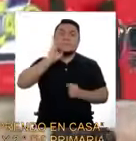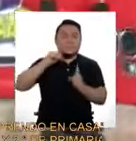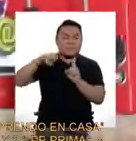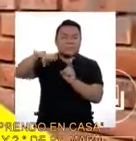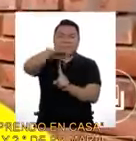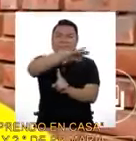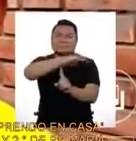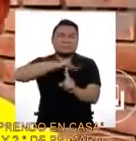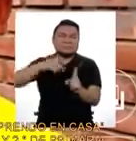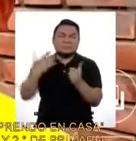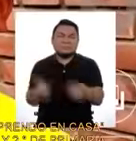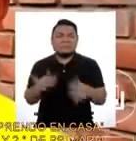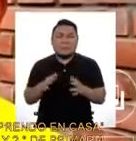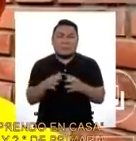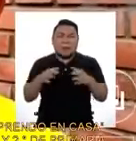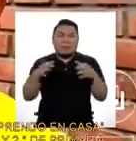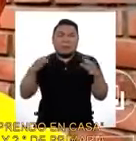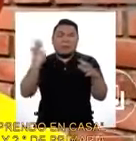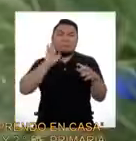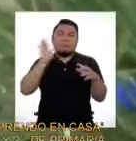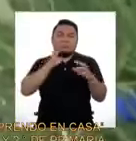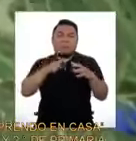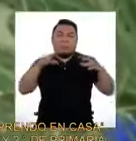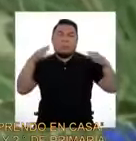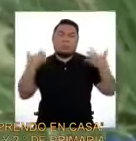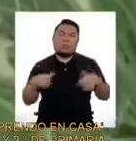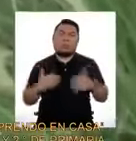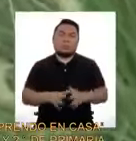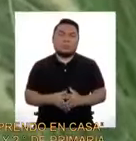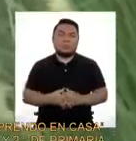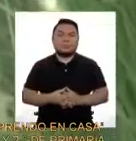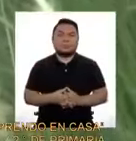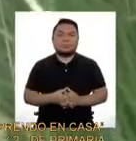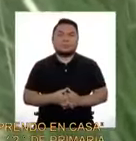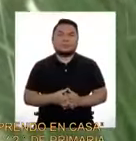ambiental está aumentando de una forma muy brutal.